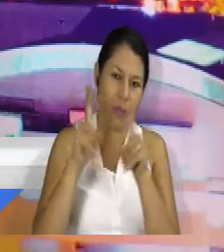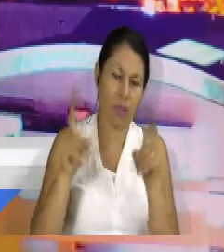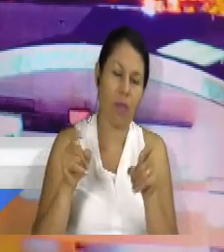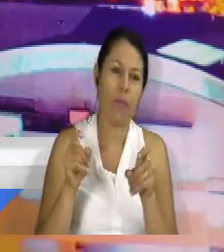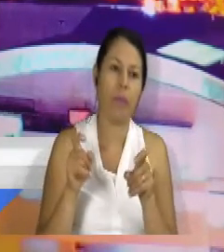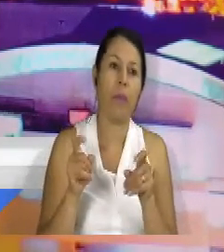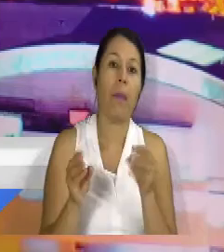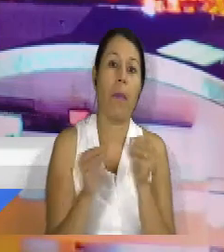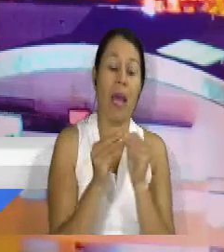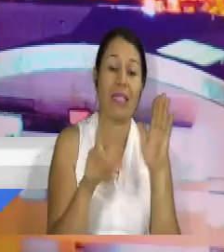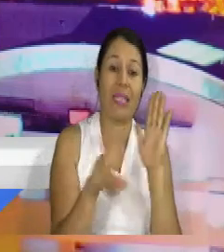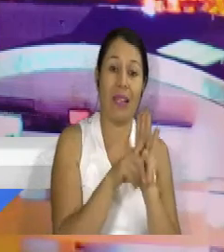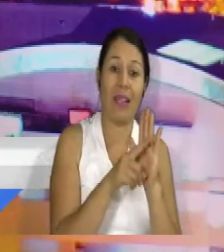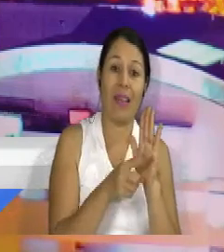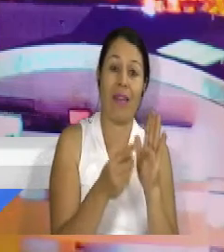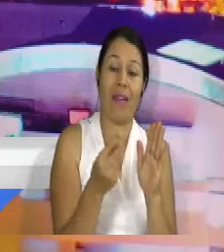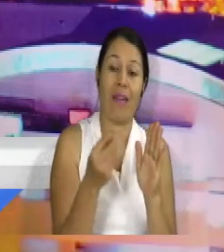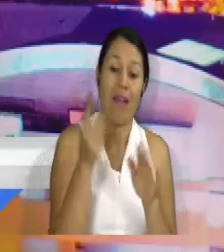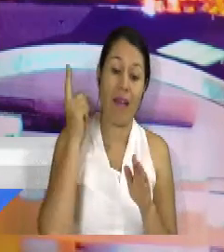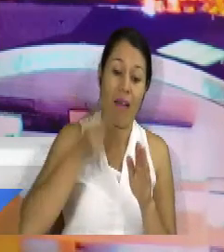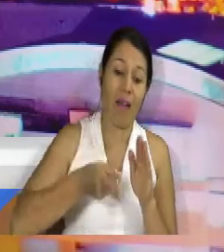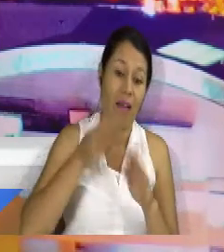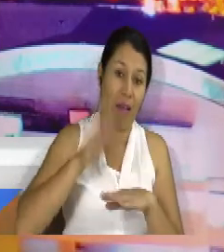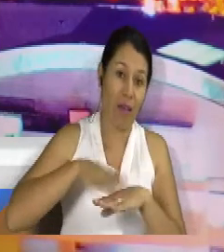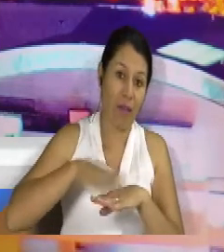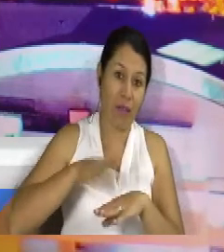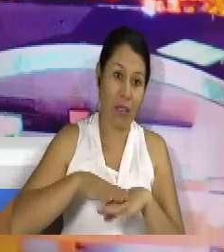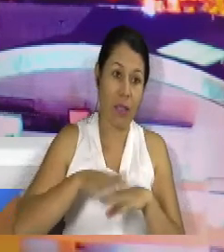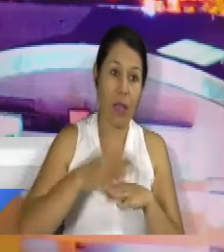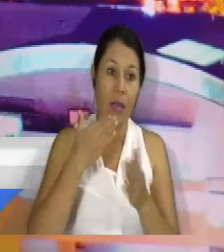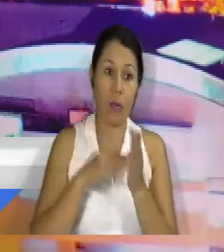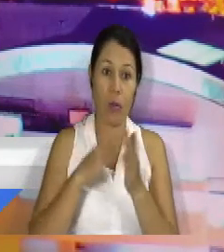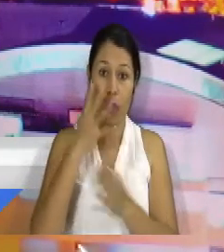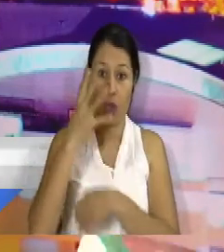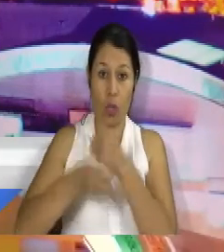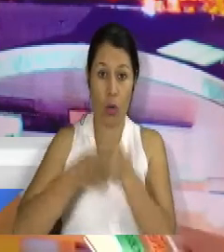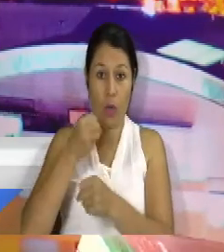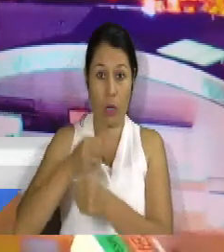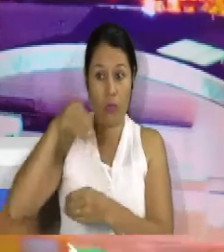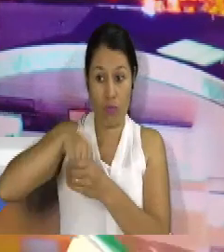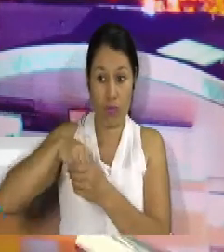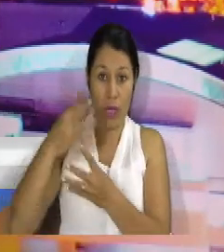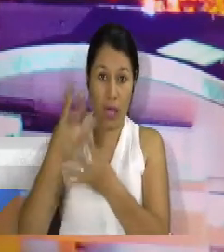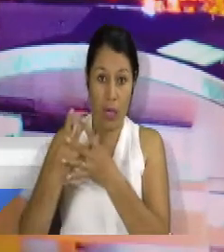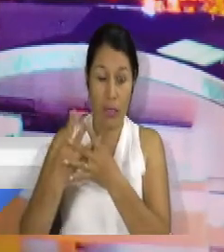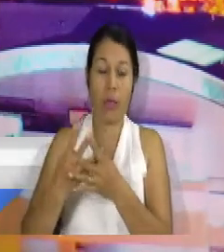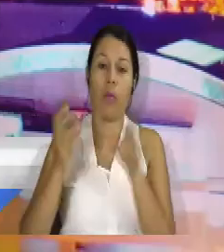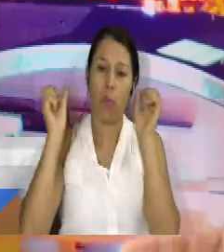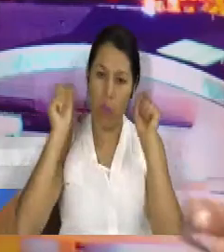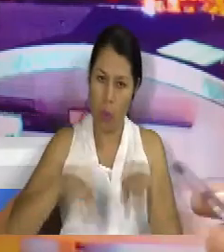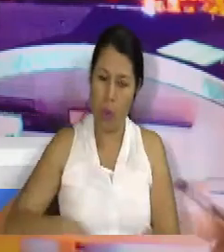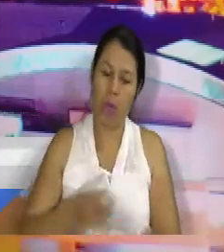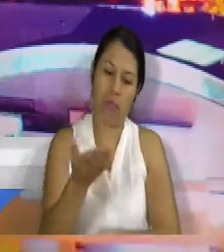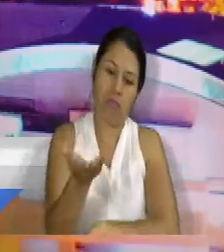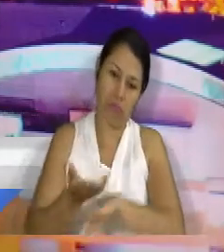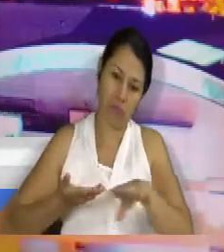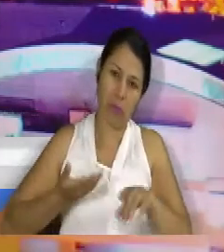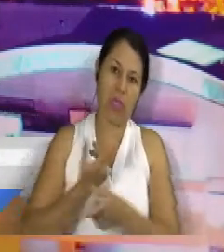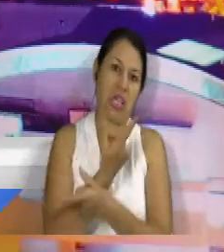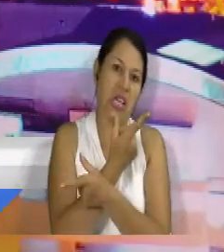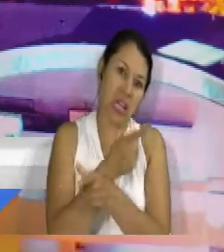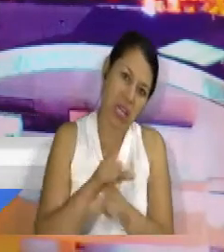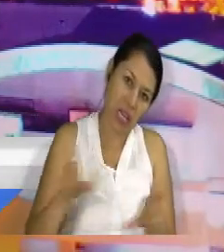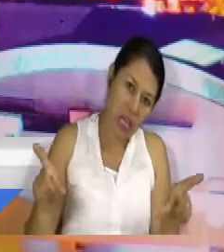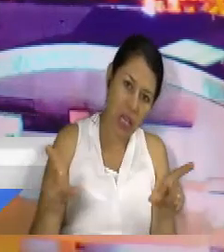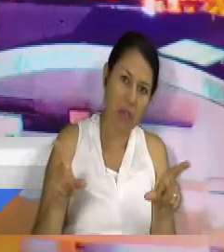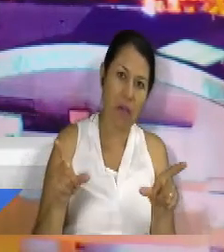más de 5 años privados de la libertad tienen derecho a pedir la libertad condicionada, solicitarla. Eso lo he hecho y estoy en ese